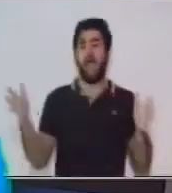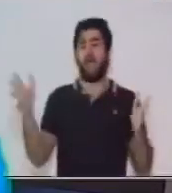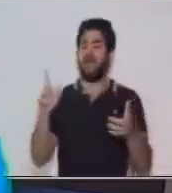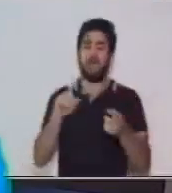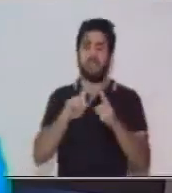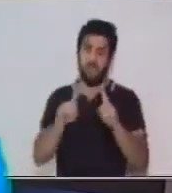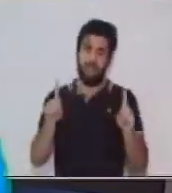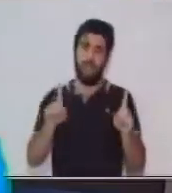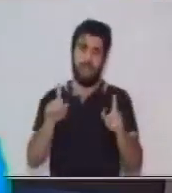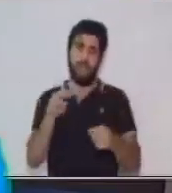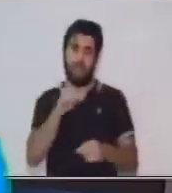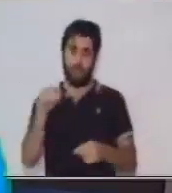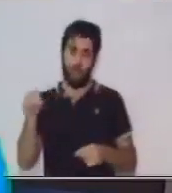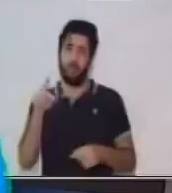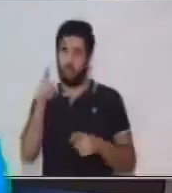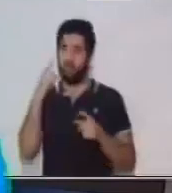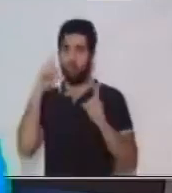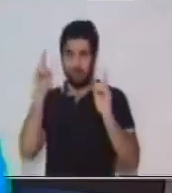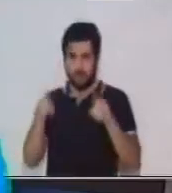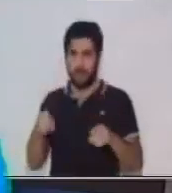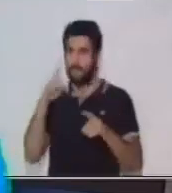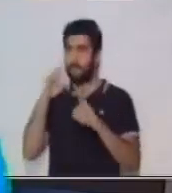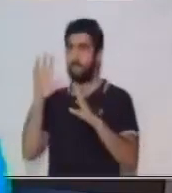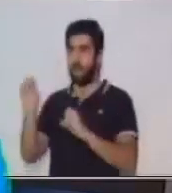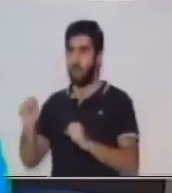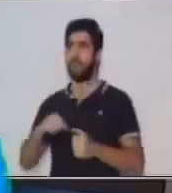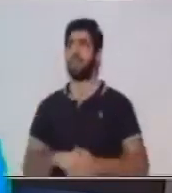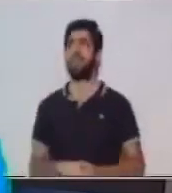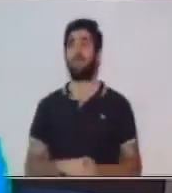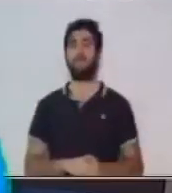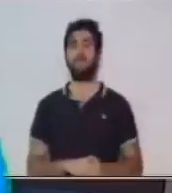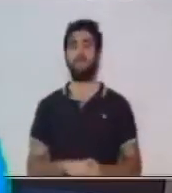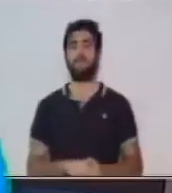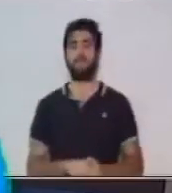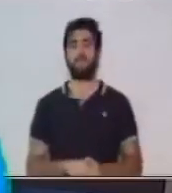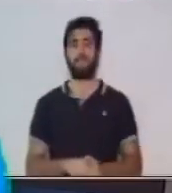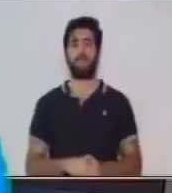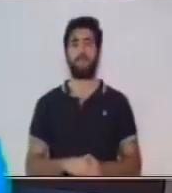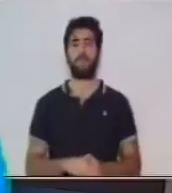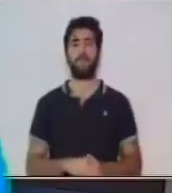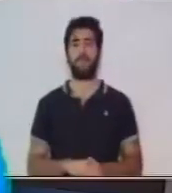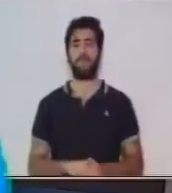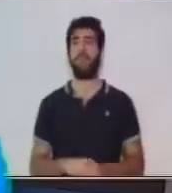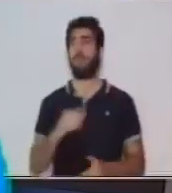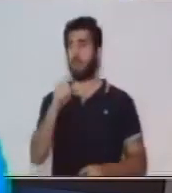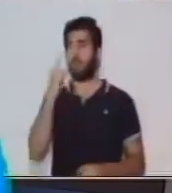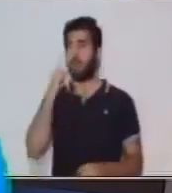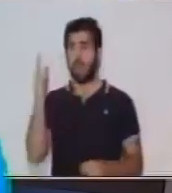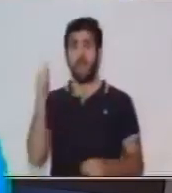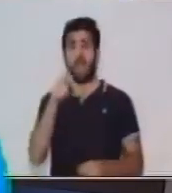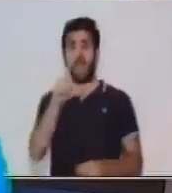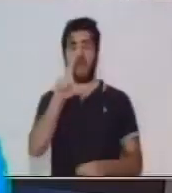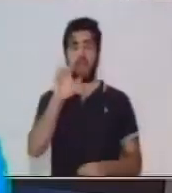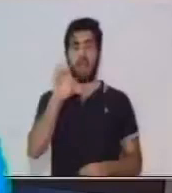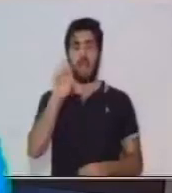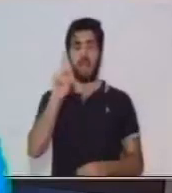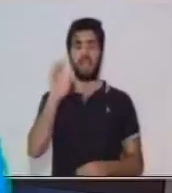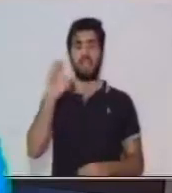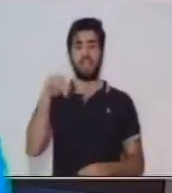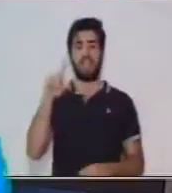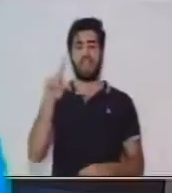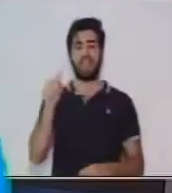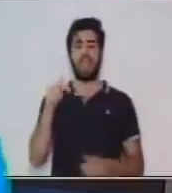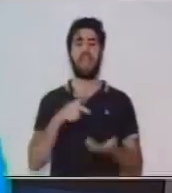Entonces, para que tomes eso muy en cuenta. Eso en cuanto al cuento. Ahora, si hablamos de una leyenda, ¿a qué nos estamos